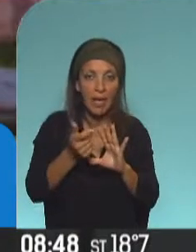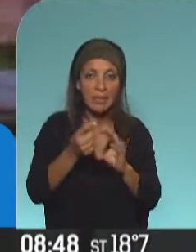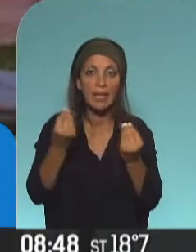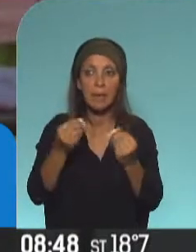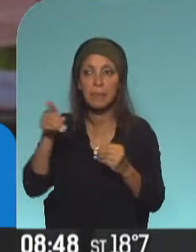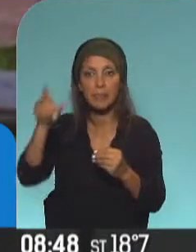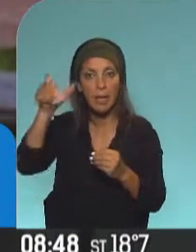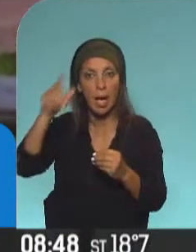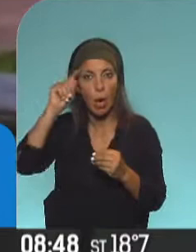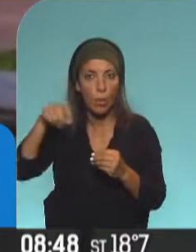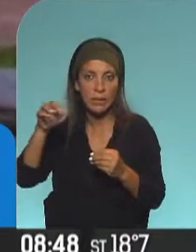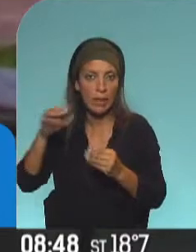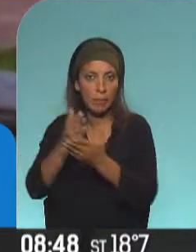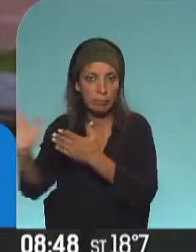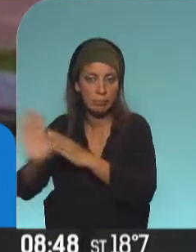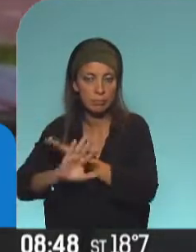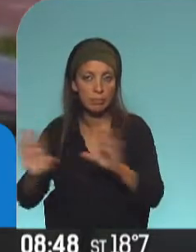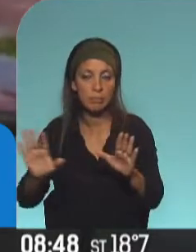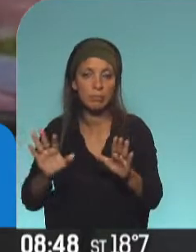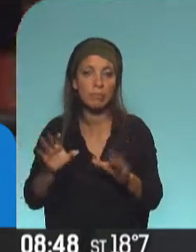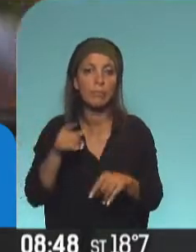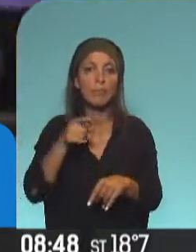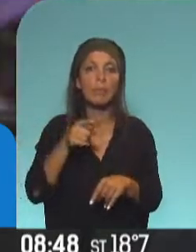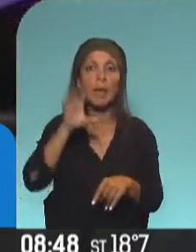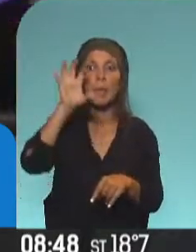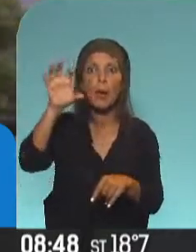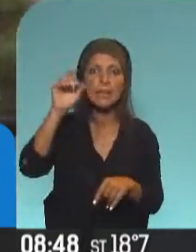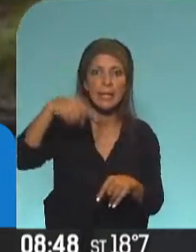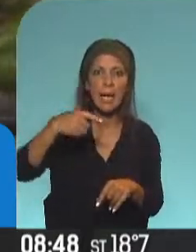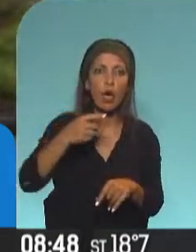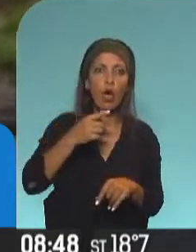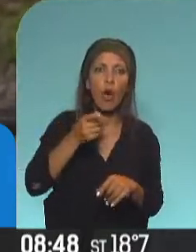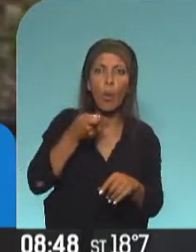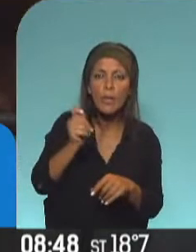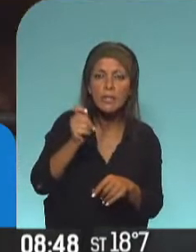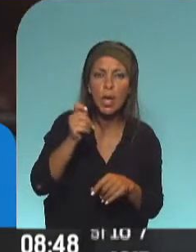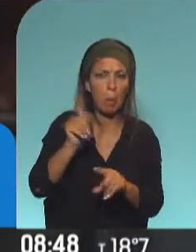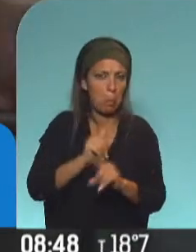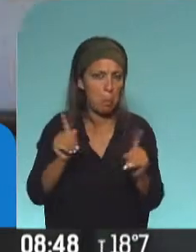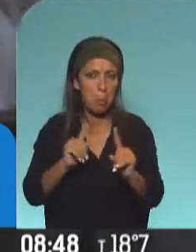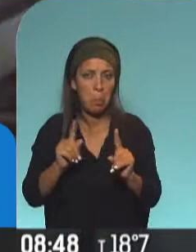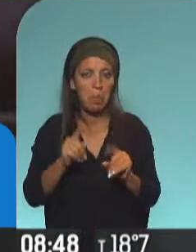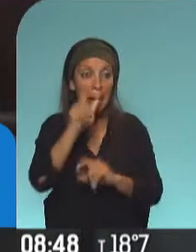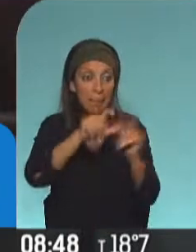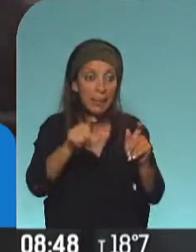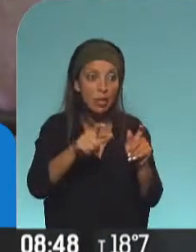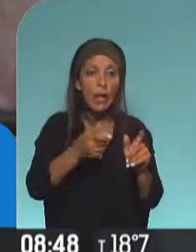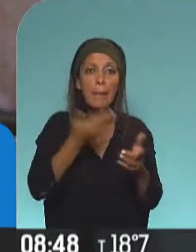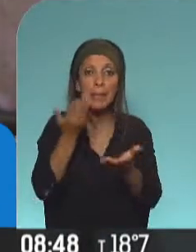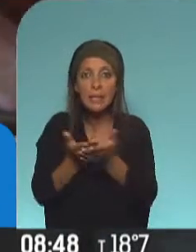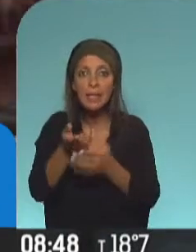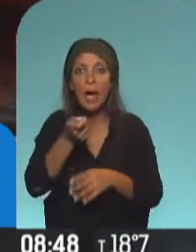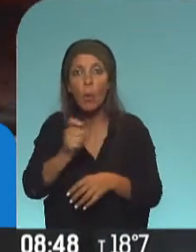no tiene que intervenir, que no tiene que ser demandada la provincia de Chaco y que esas personas no tienen legitimidad para presentar